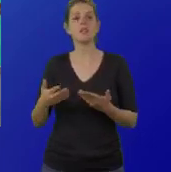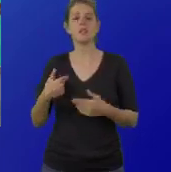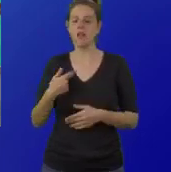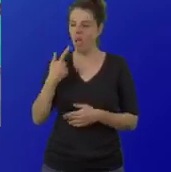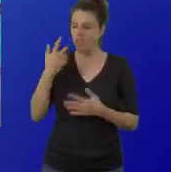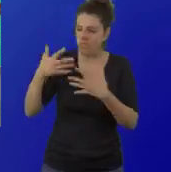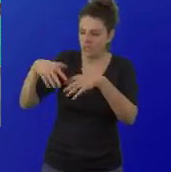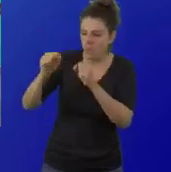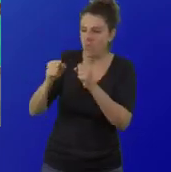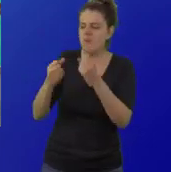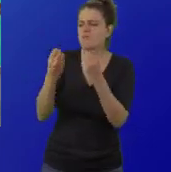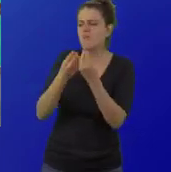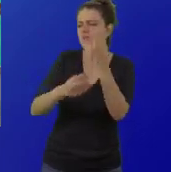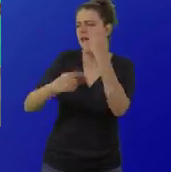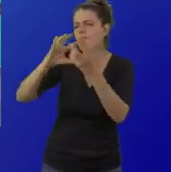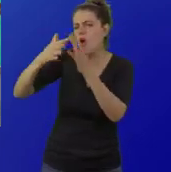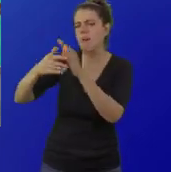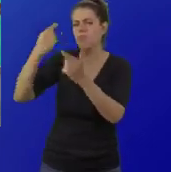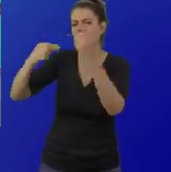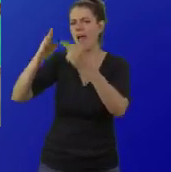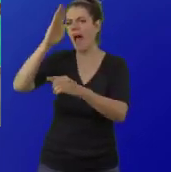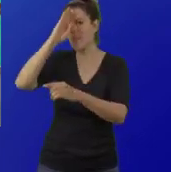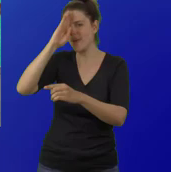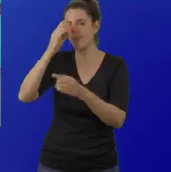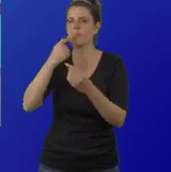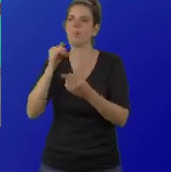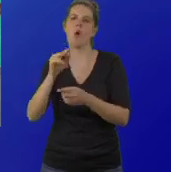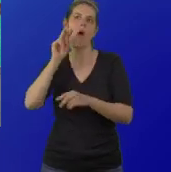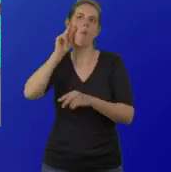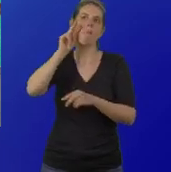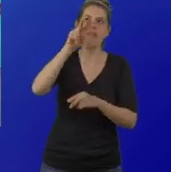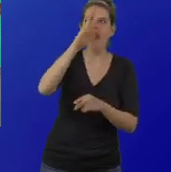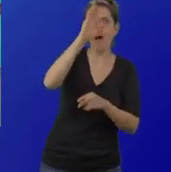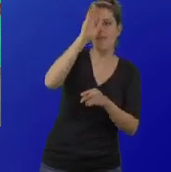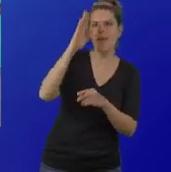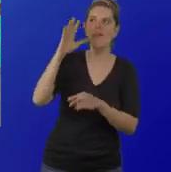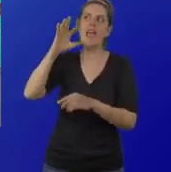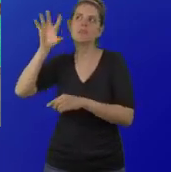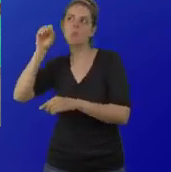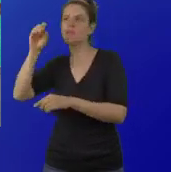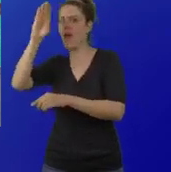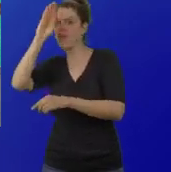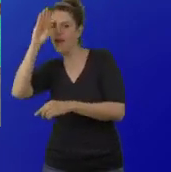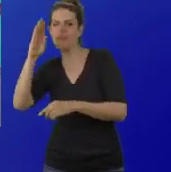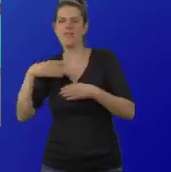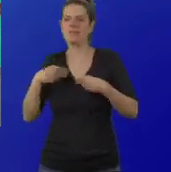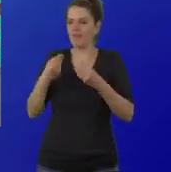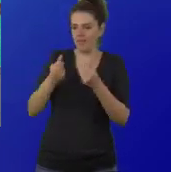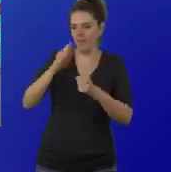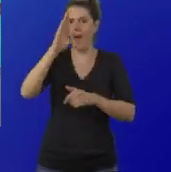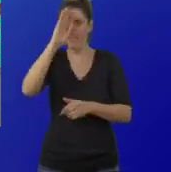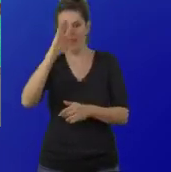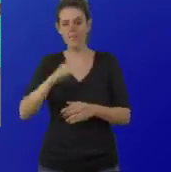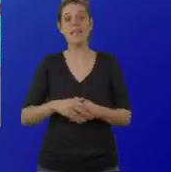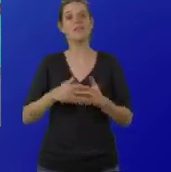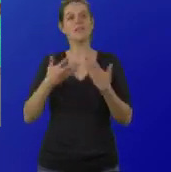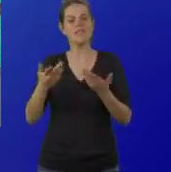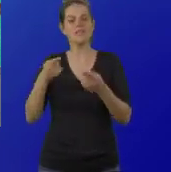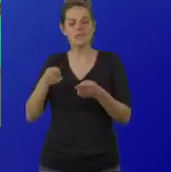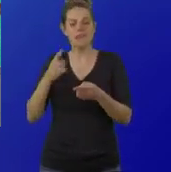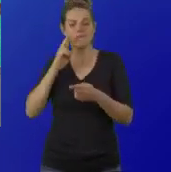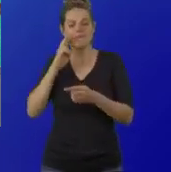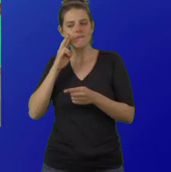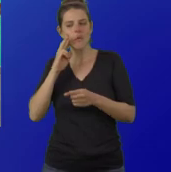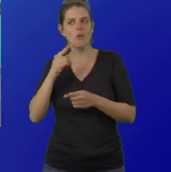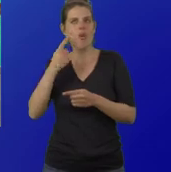de aprendizajes desde lo visual, desde lo auditivo, desde lo kinestésico, una cantidad de cosas que nos llevó a tratar de llevarlo a